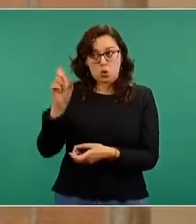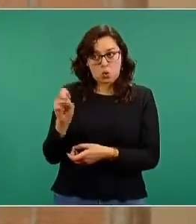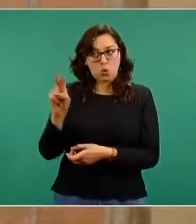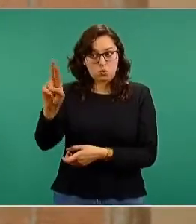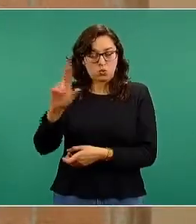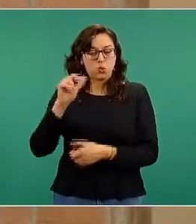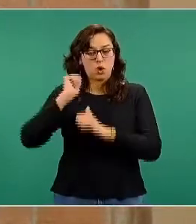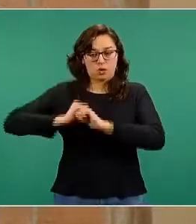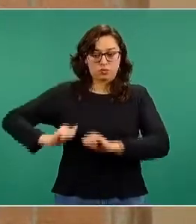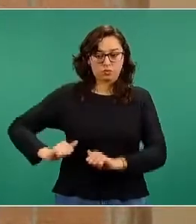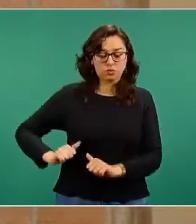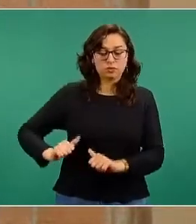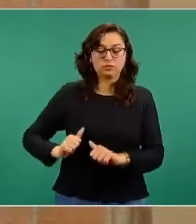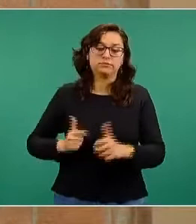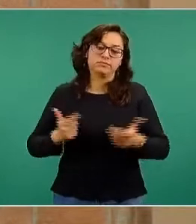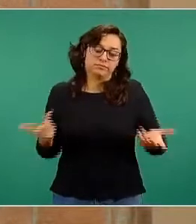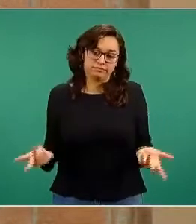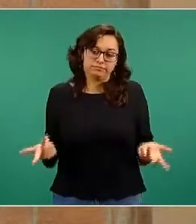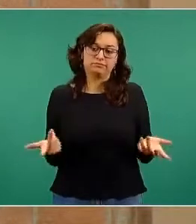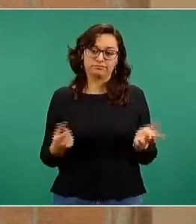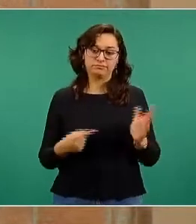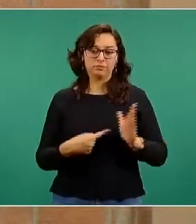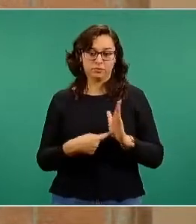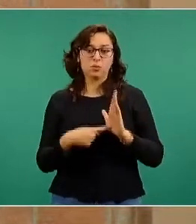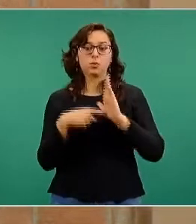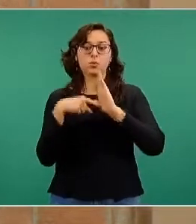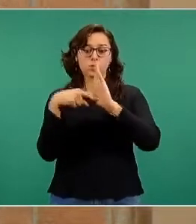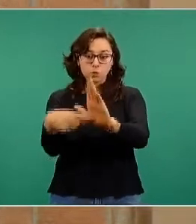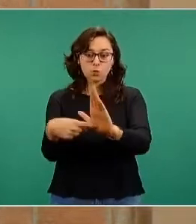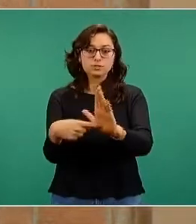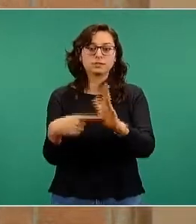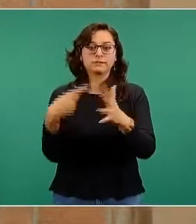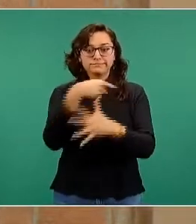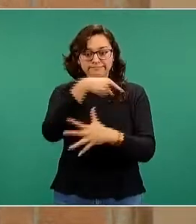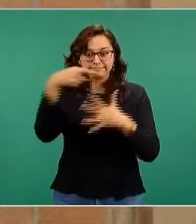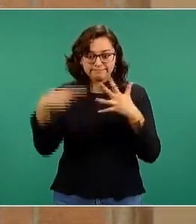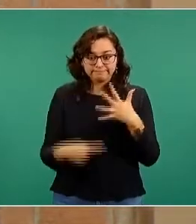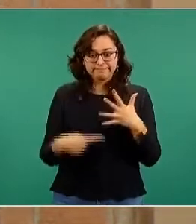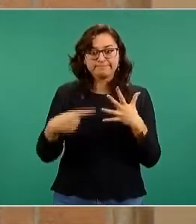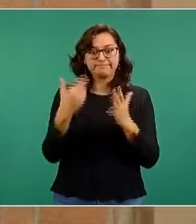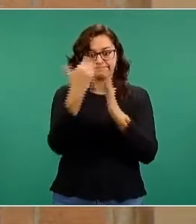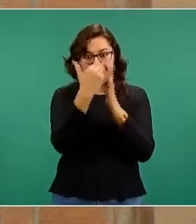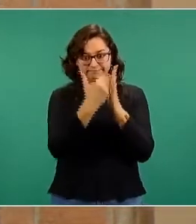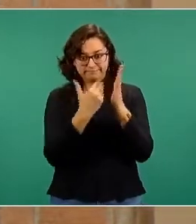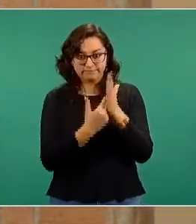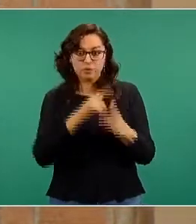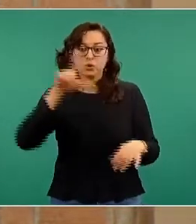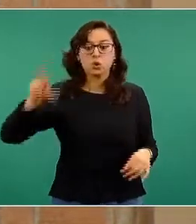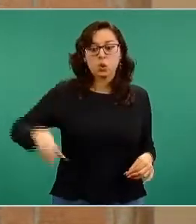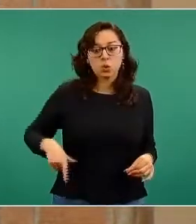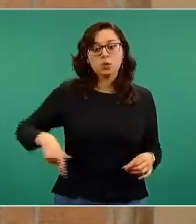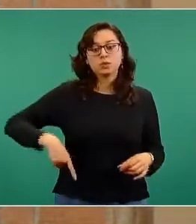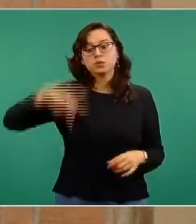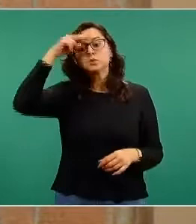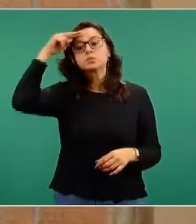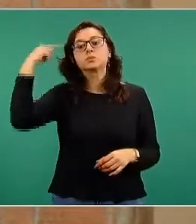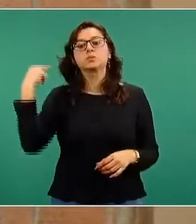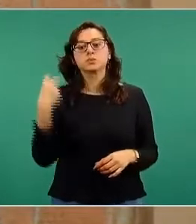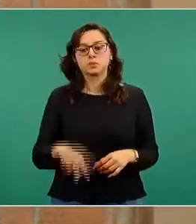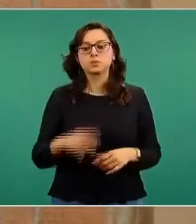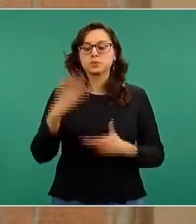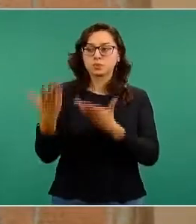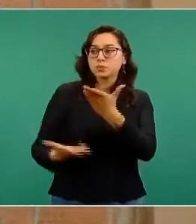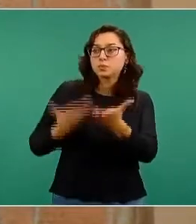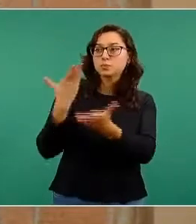la Salud, son ejemplo precisamente de las medidas a las que se refería el Gobierno de México al hacer este